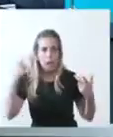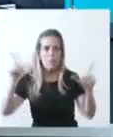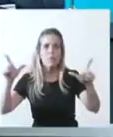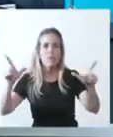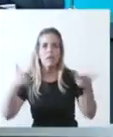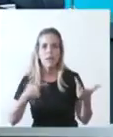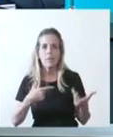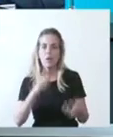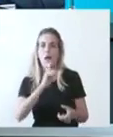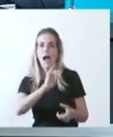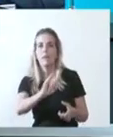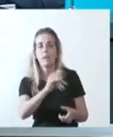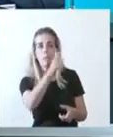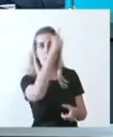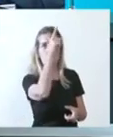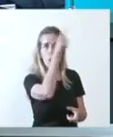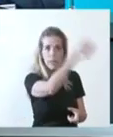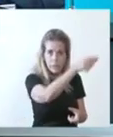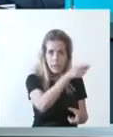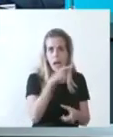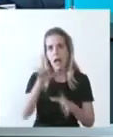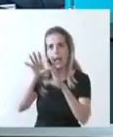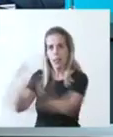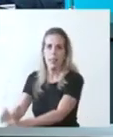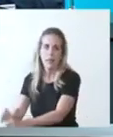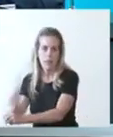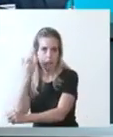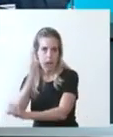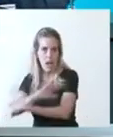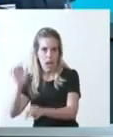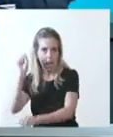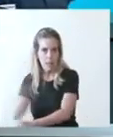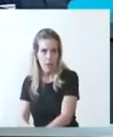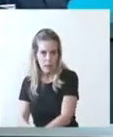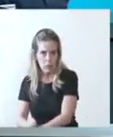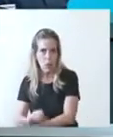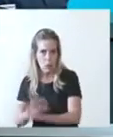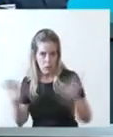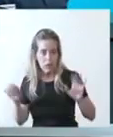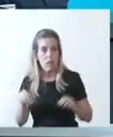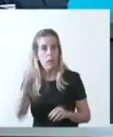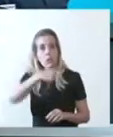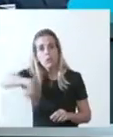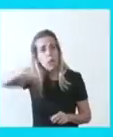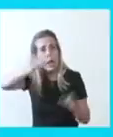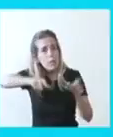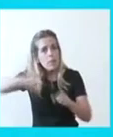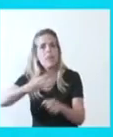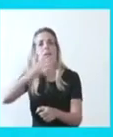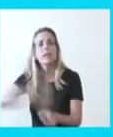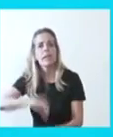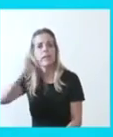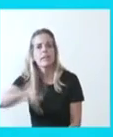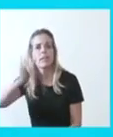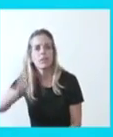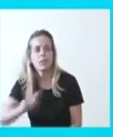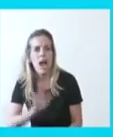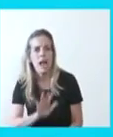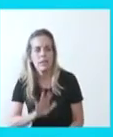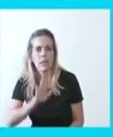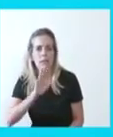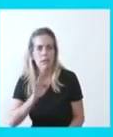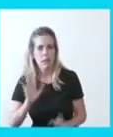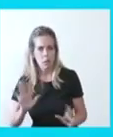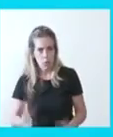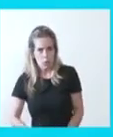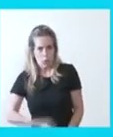de Buenos Aires lo detectó y ya actuamos. Y lo que tienen que entender todos es que la soberbia de un tonto